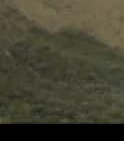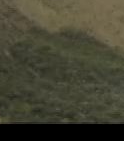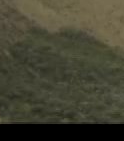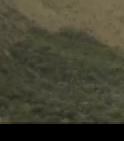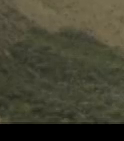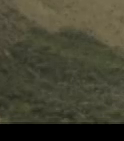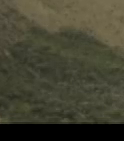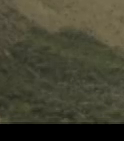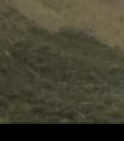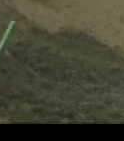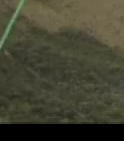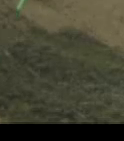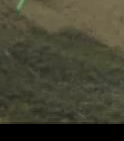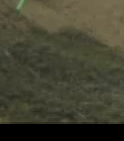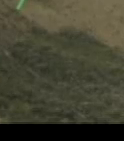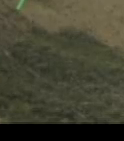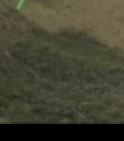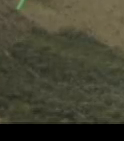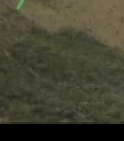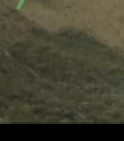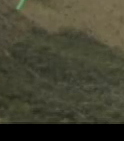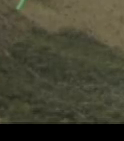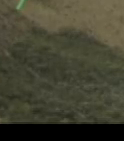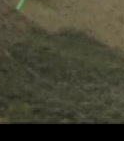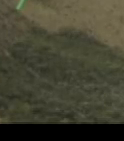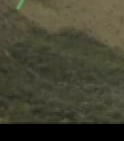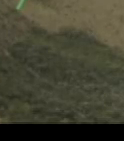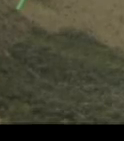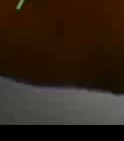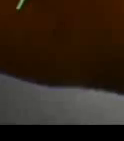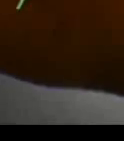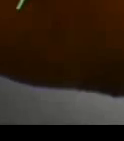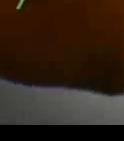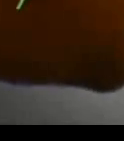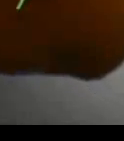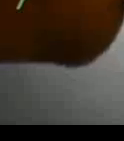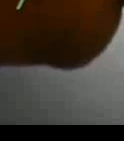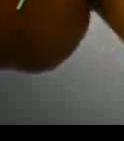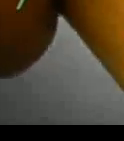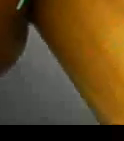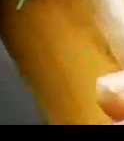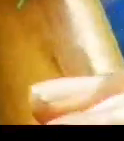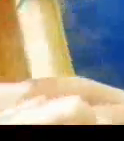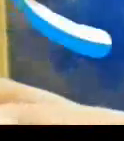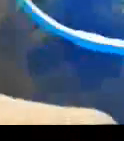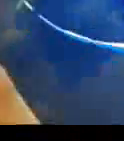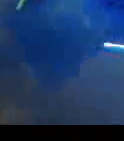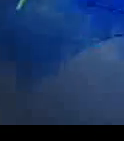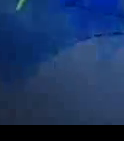Ecuador Multicolor, vive la interculturalidad de nuestro país. Hoy, 8:30.